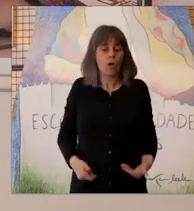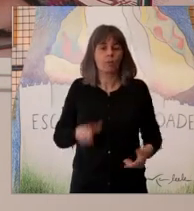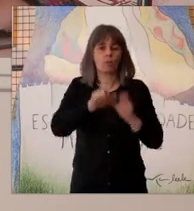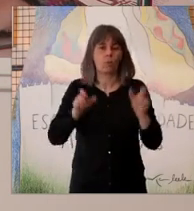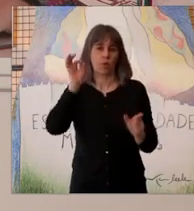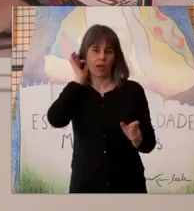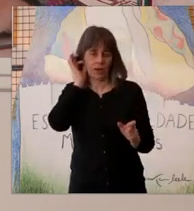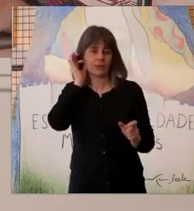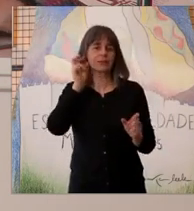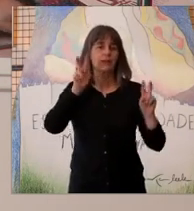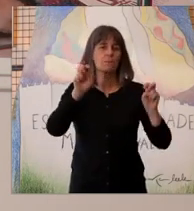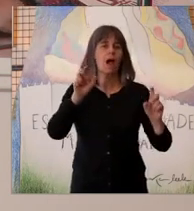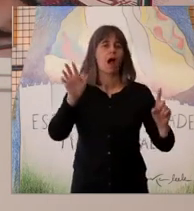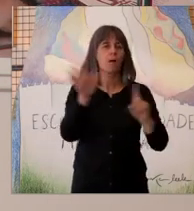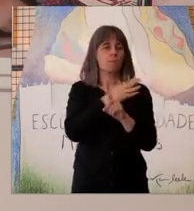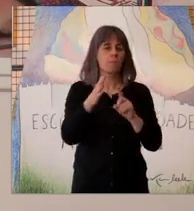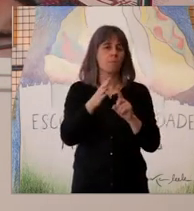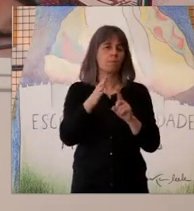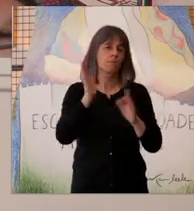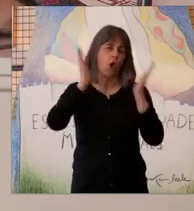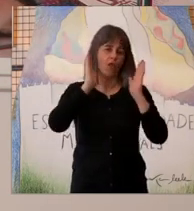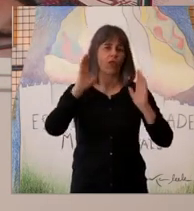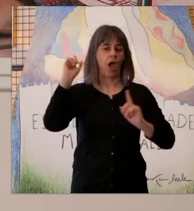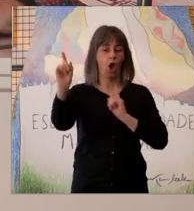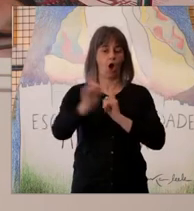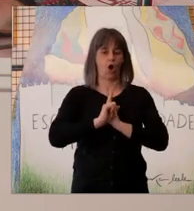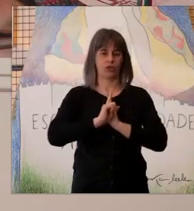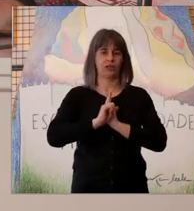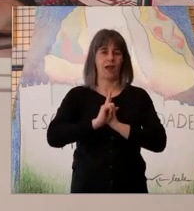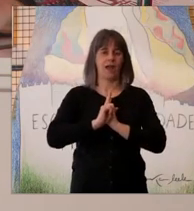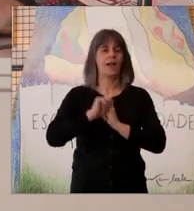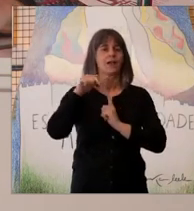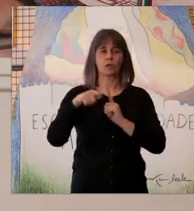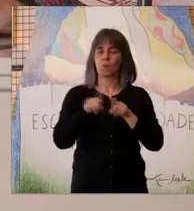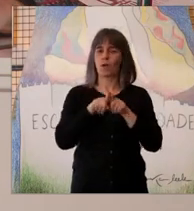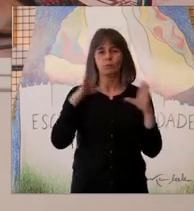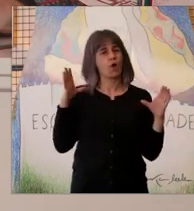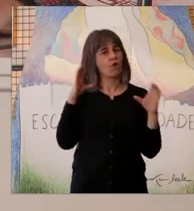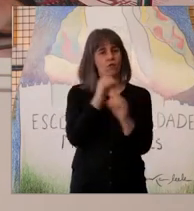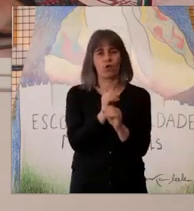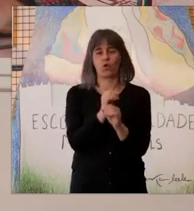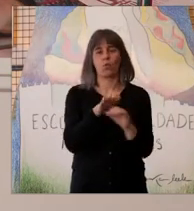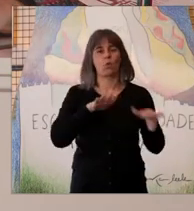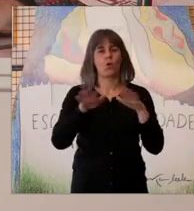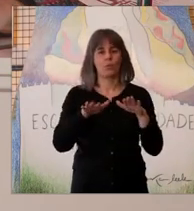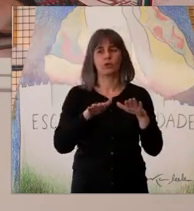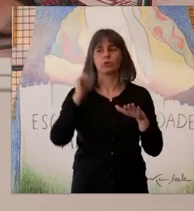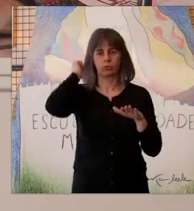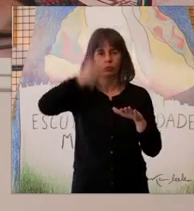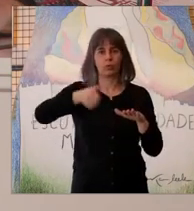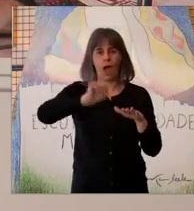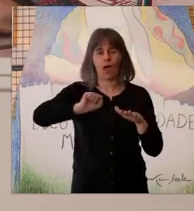de la violencia contra nosotras En ese sentido ha sido el foco de todo el movimiento en los últimos